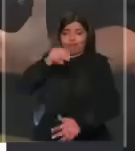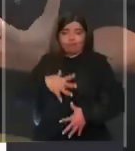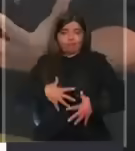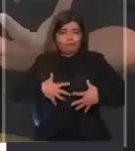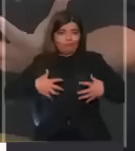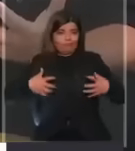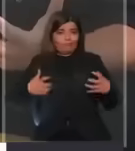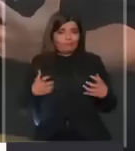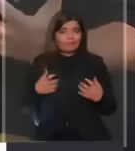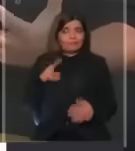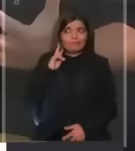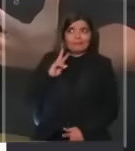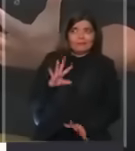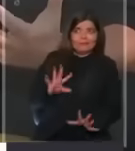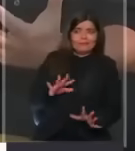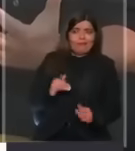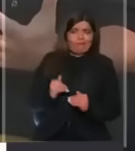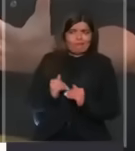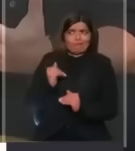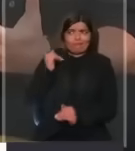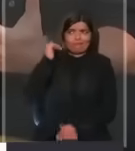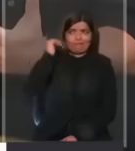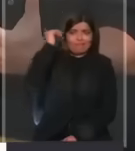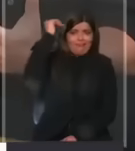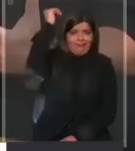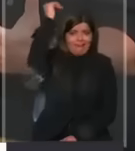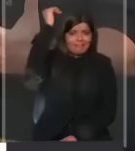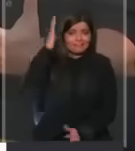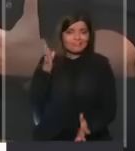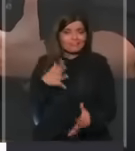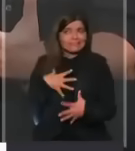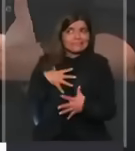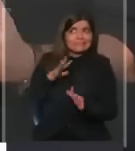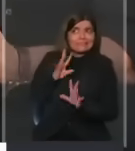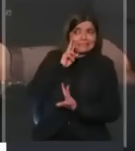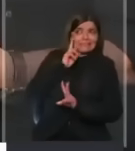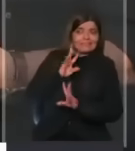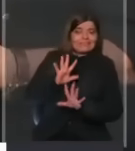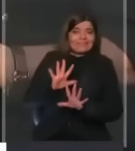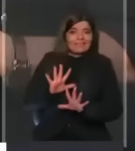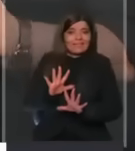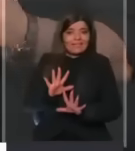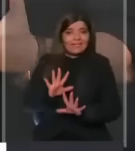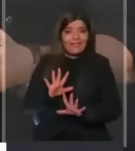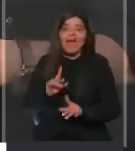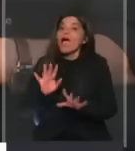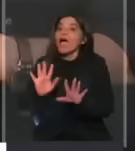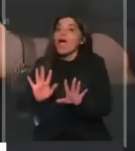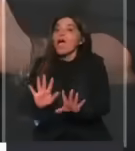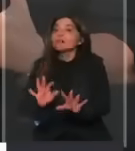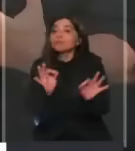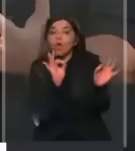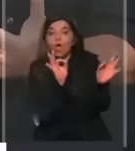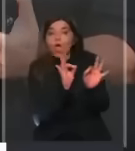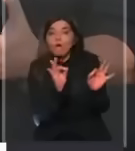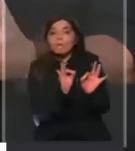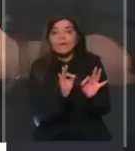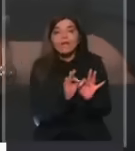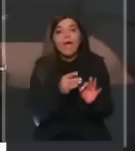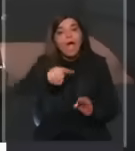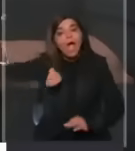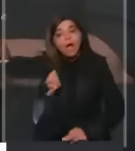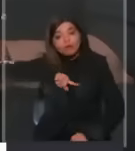son intimidantes porque son muy grandes. Muy grandes. Entonces era como, bueno, y ahí nos empieza a explicar cuáles eran sus